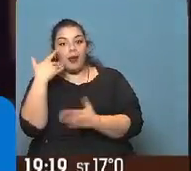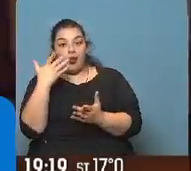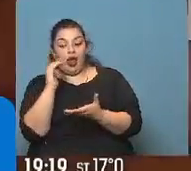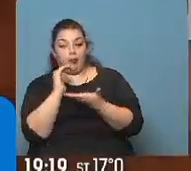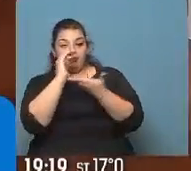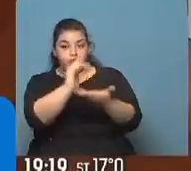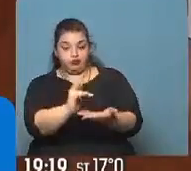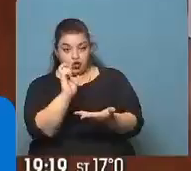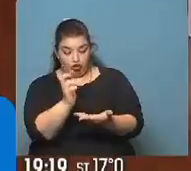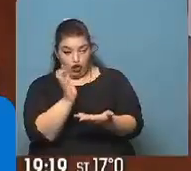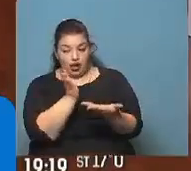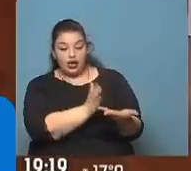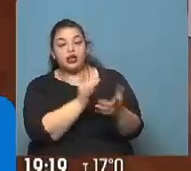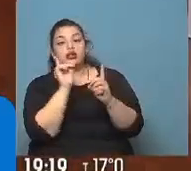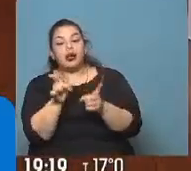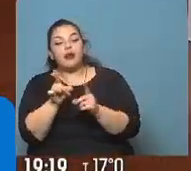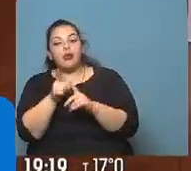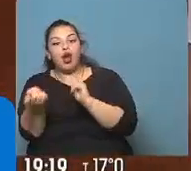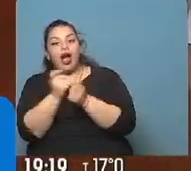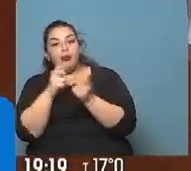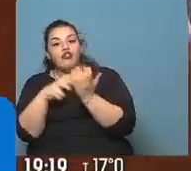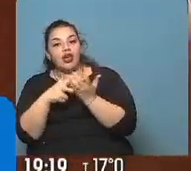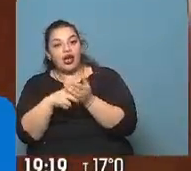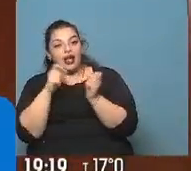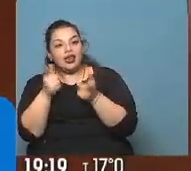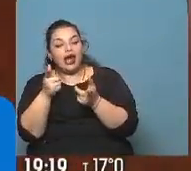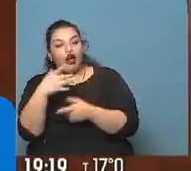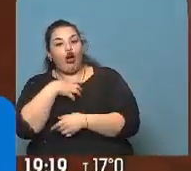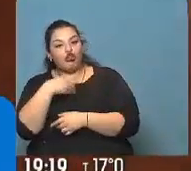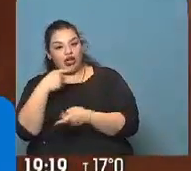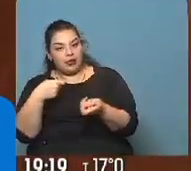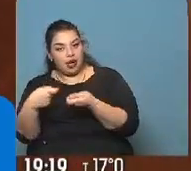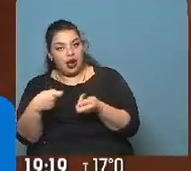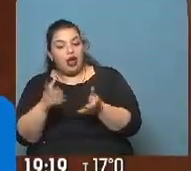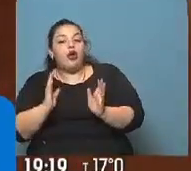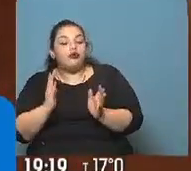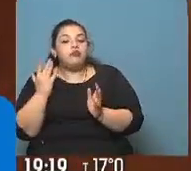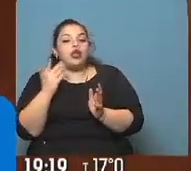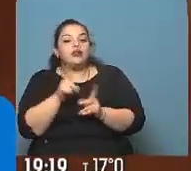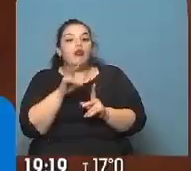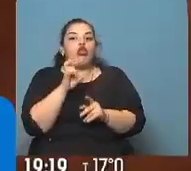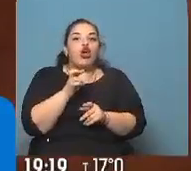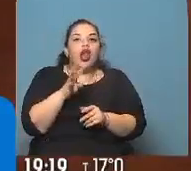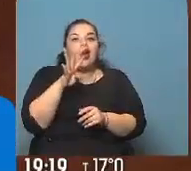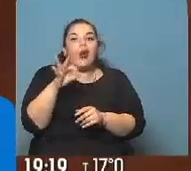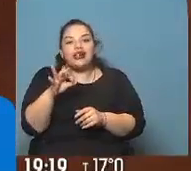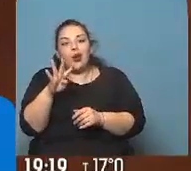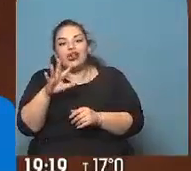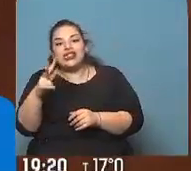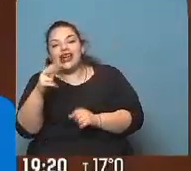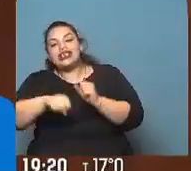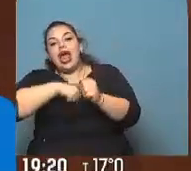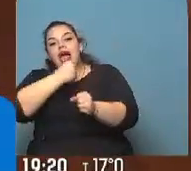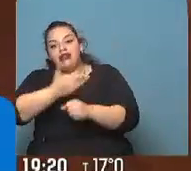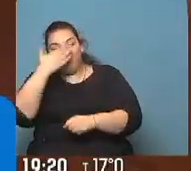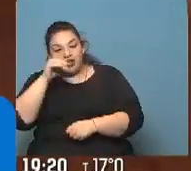ajuste fiscal con la posición por detrás genera en querida del mercado entonces uno podría esperar un dólar 40 43 hasta hasta fin